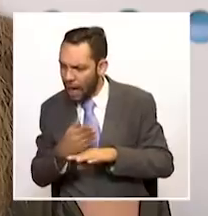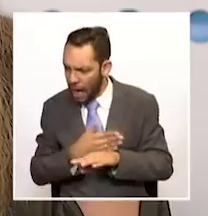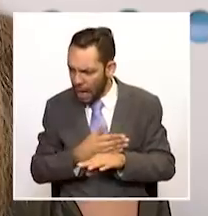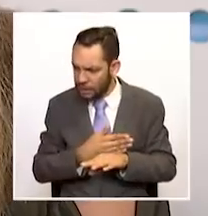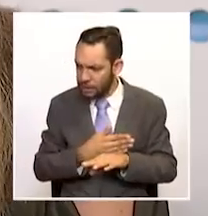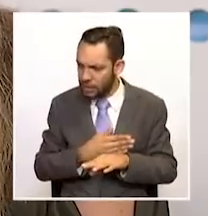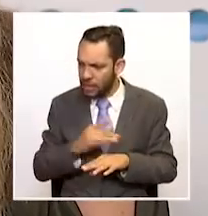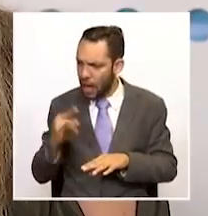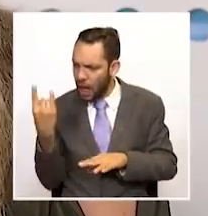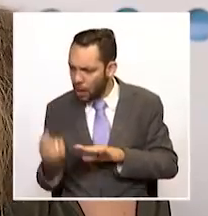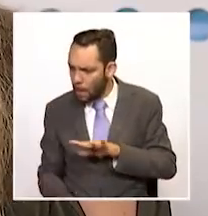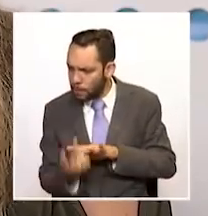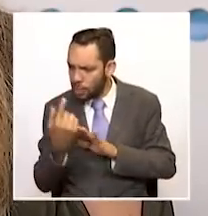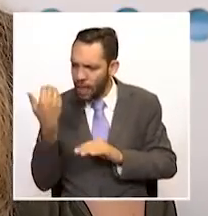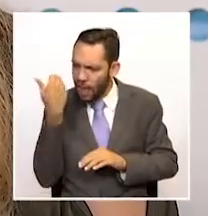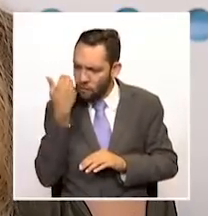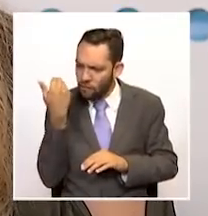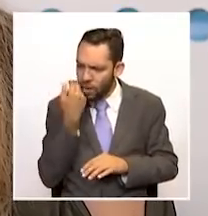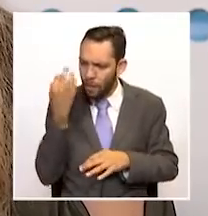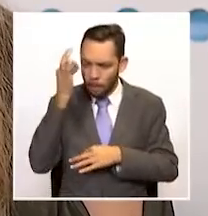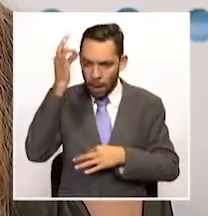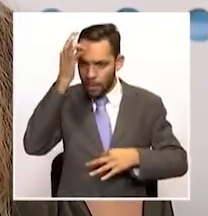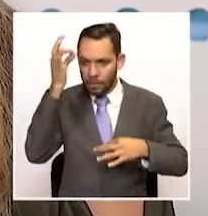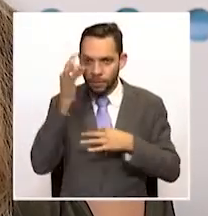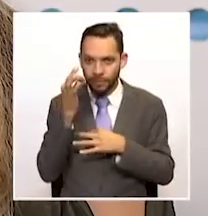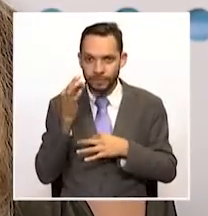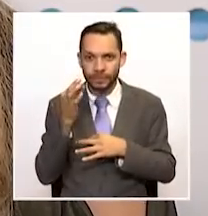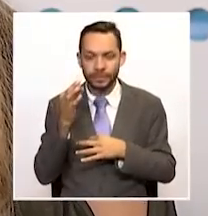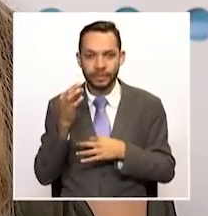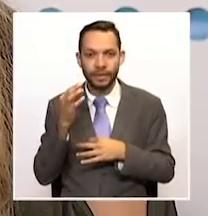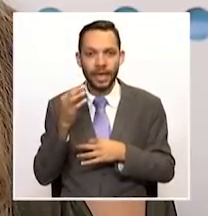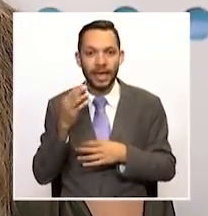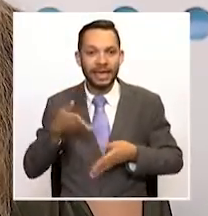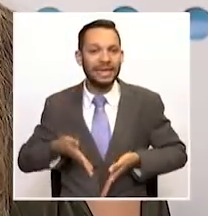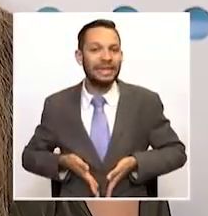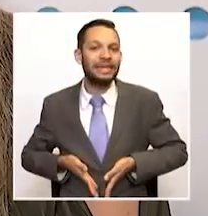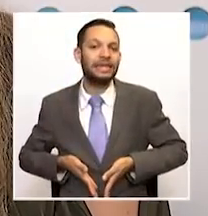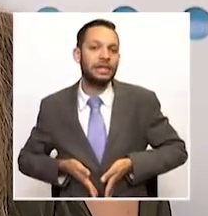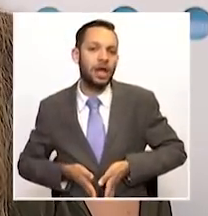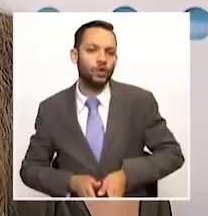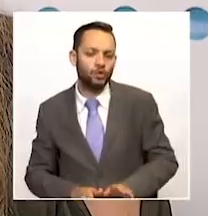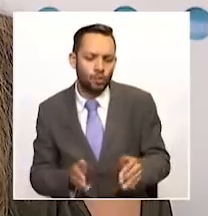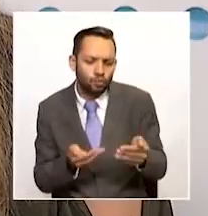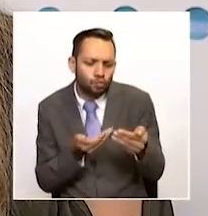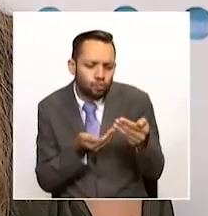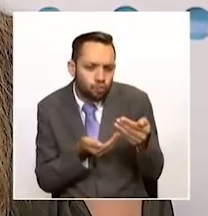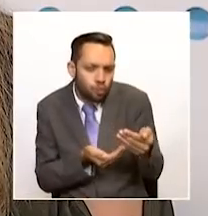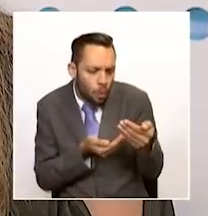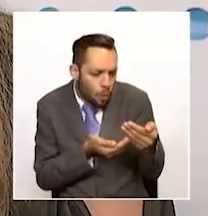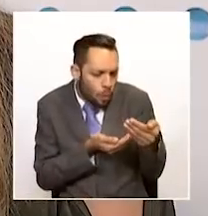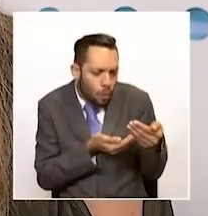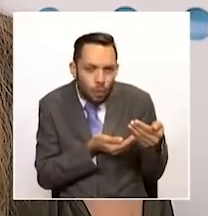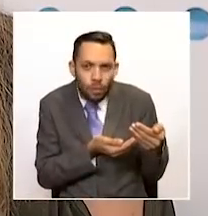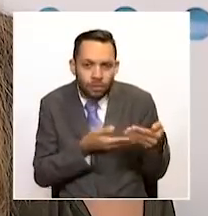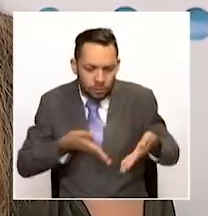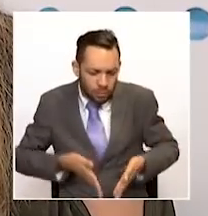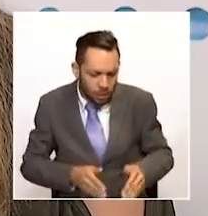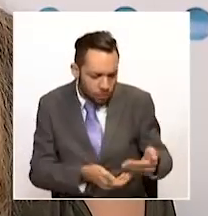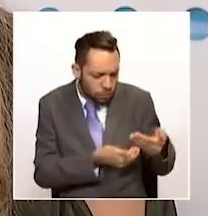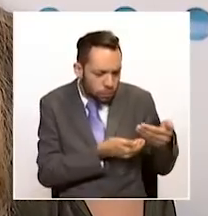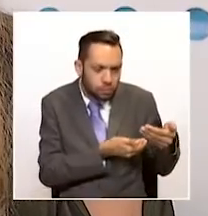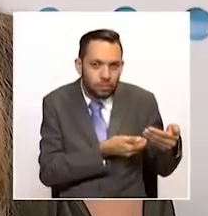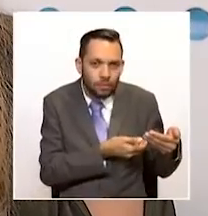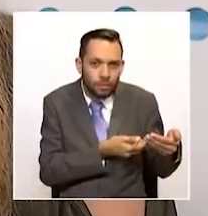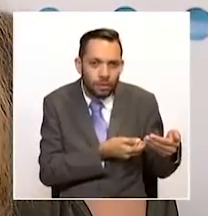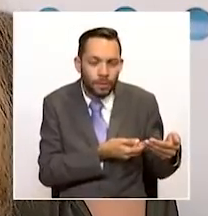de cosas nada ya cuando la niña nació nació muy pequeñita muy enferma la de la rue